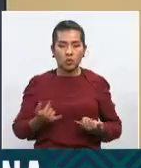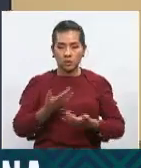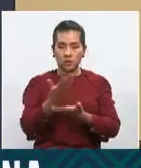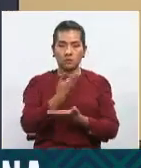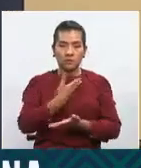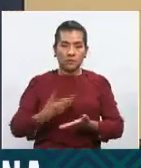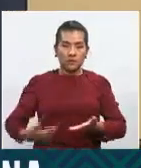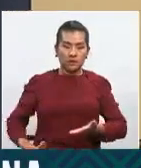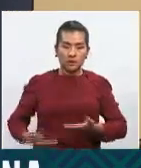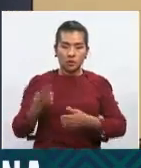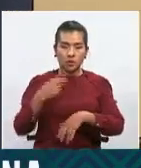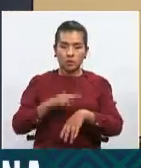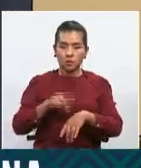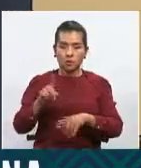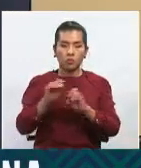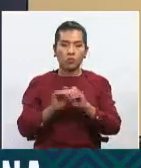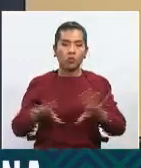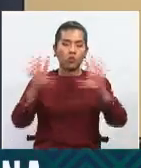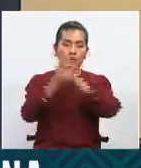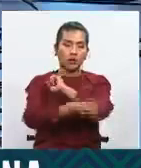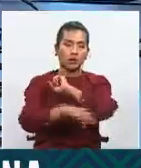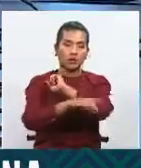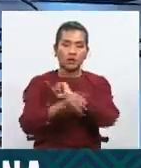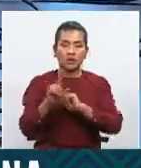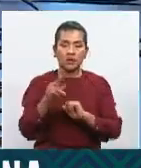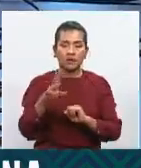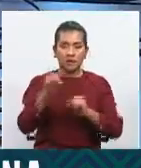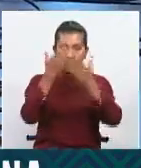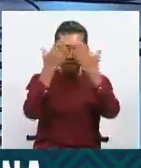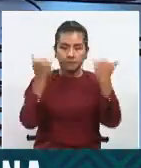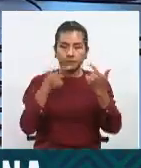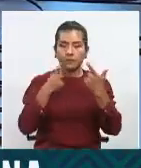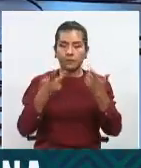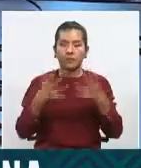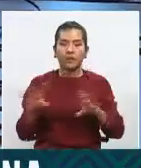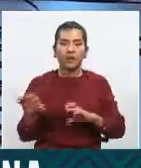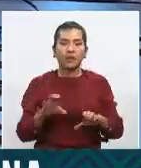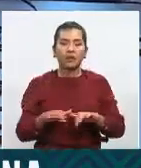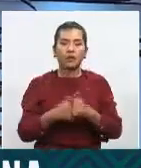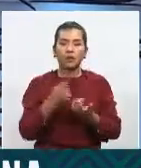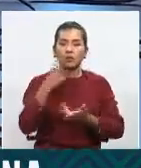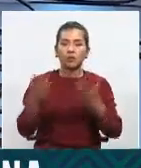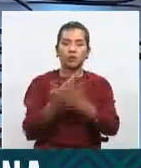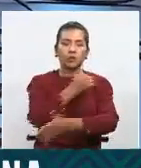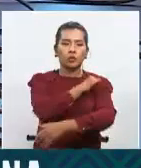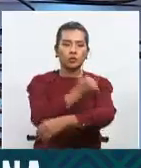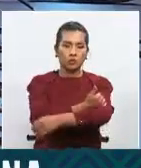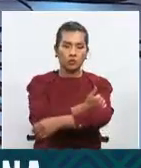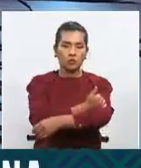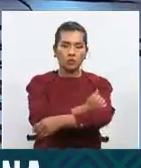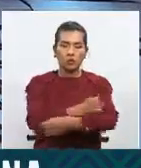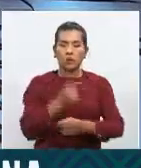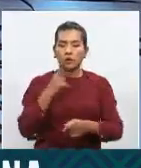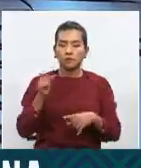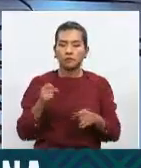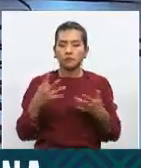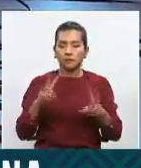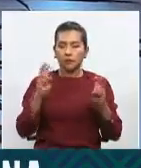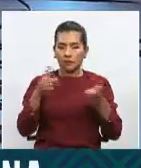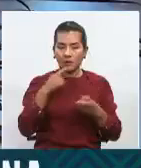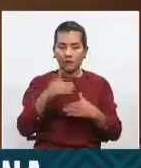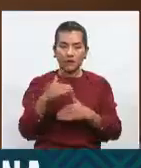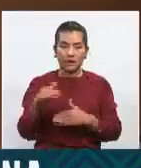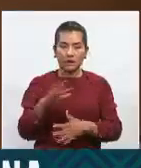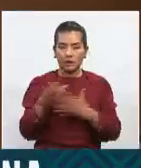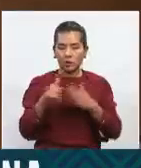de la Asamblea Legislativa Plurinacional, David Choquehuanca, convoque a sesión para elegir a la nueva autoridad. Después de esta fase de entrevista, prácticamente